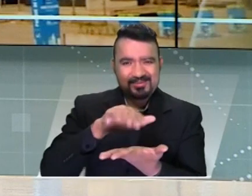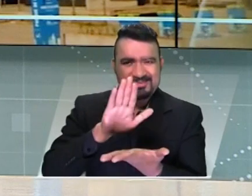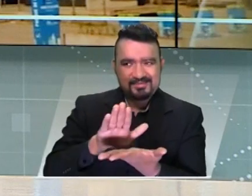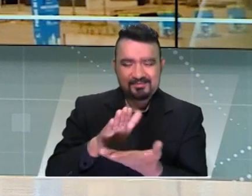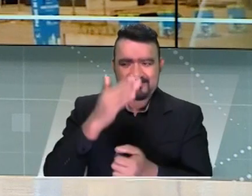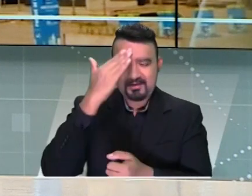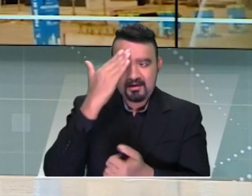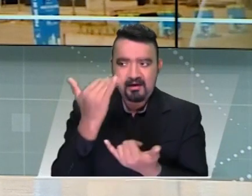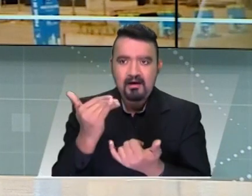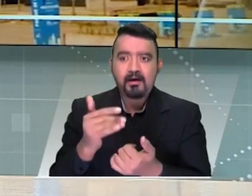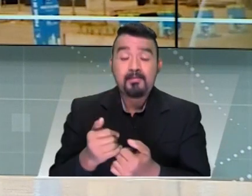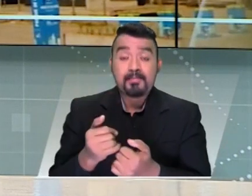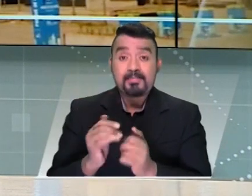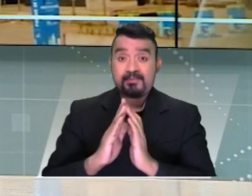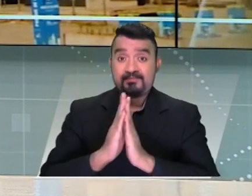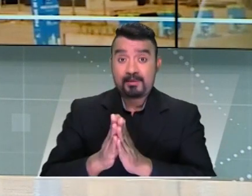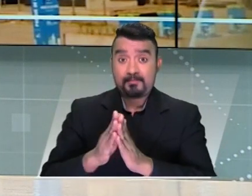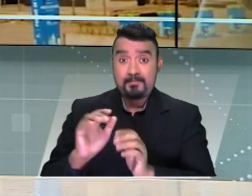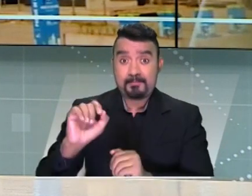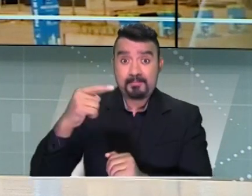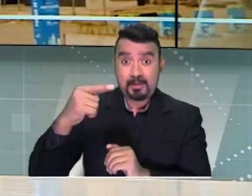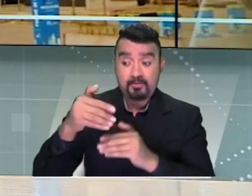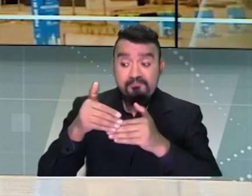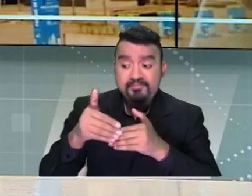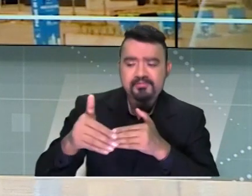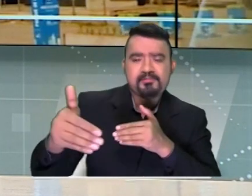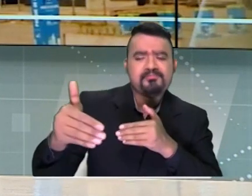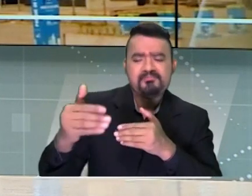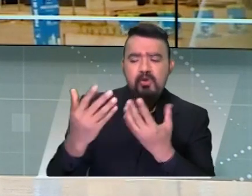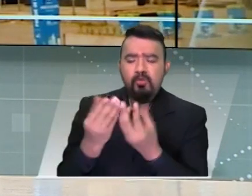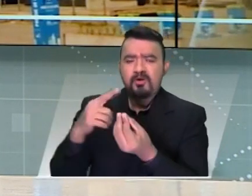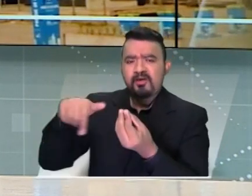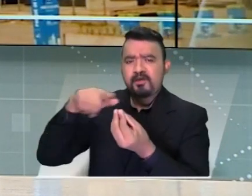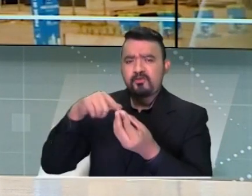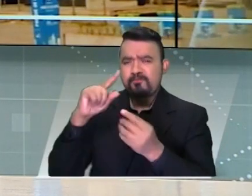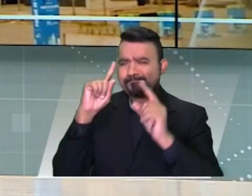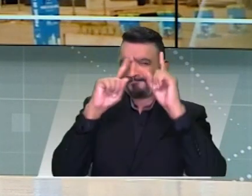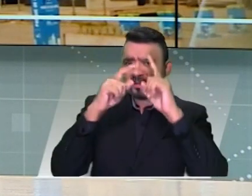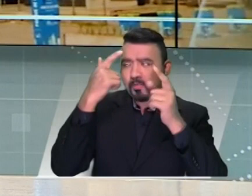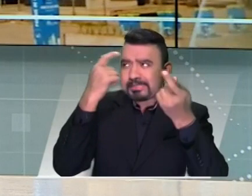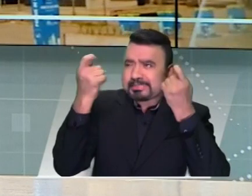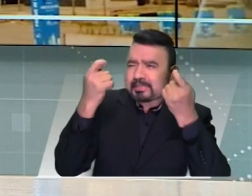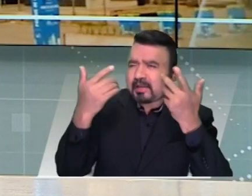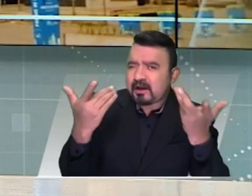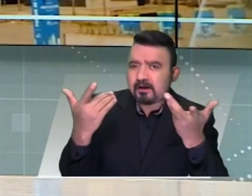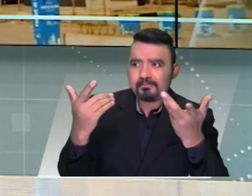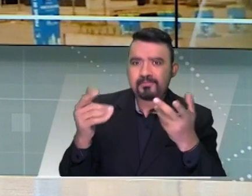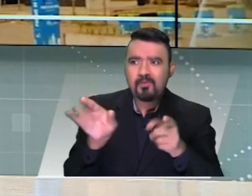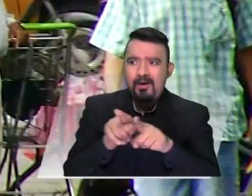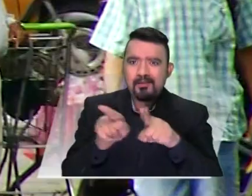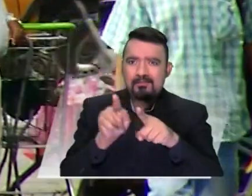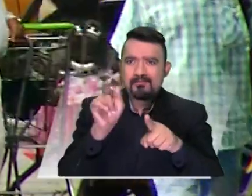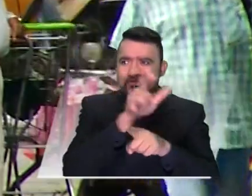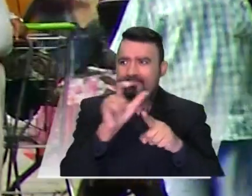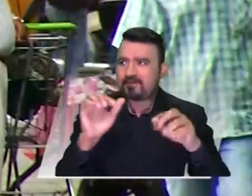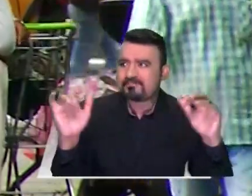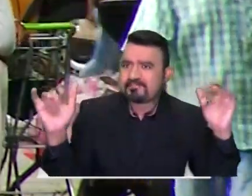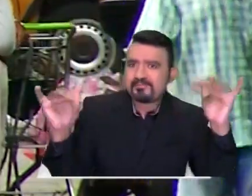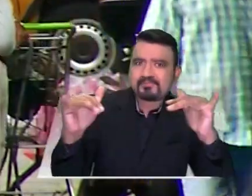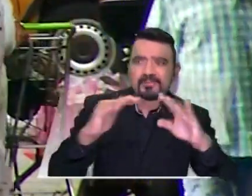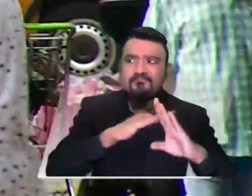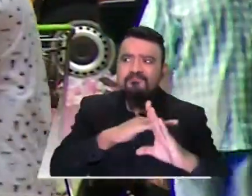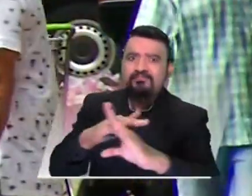el 1 de diciembre una estrategia que busca mejorar la seguridad en este sector de Medellín.